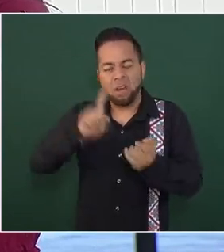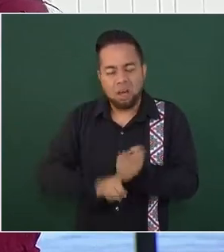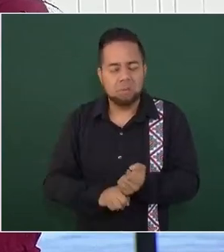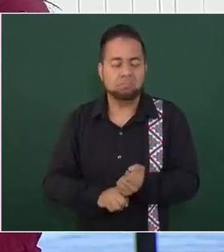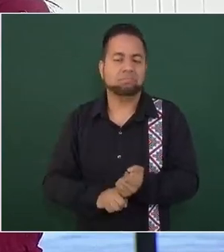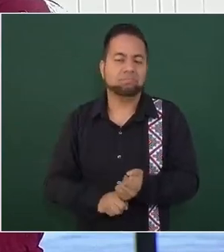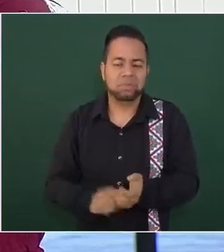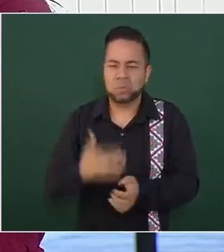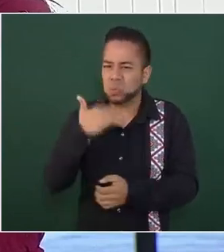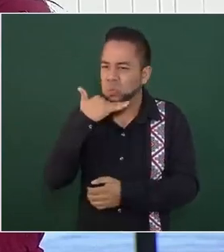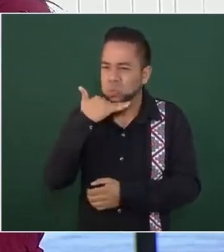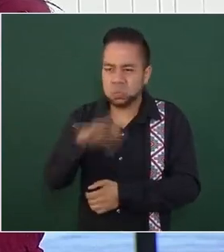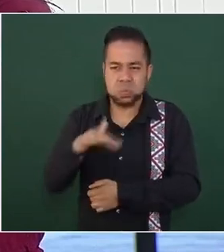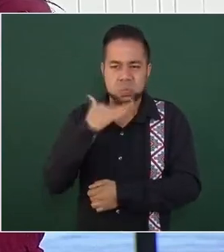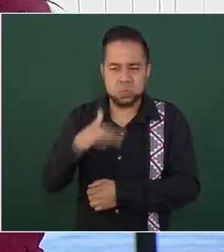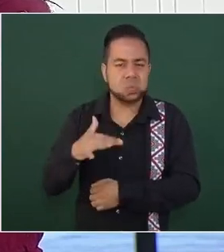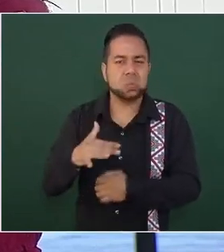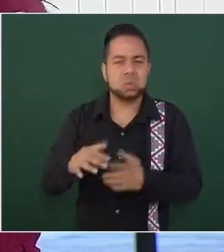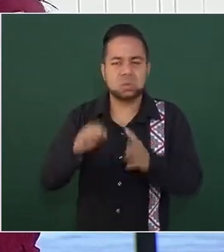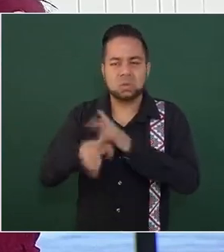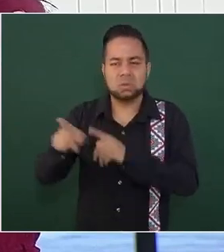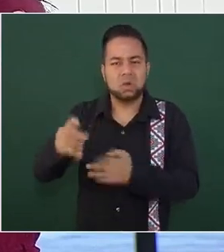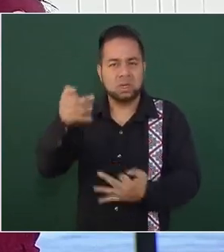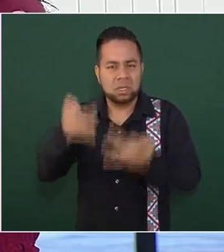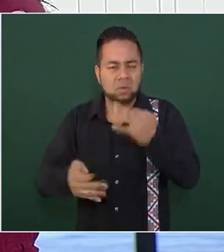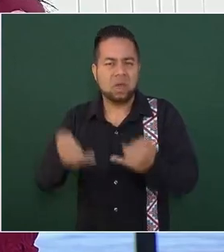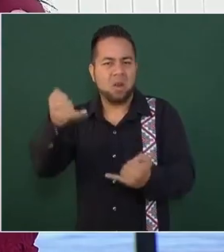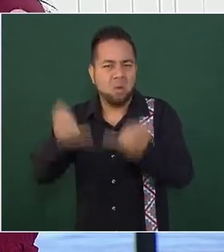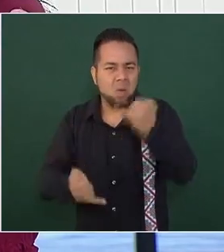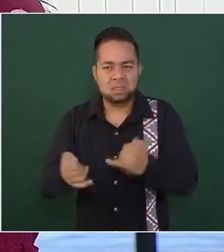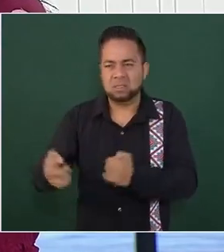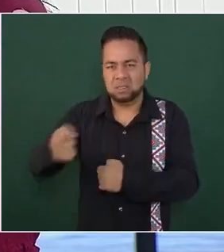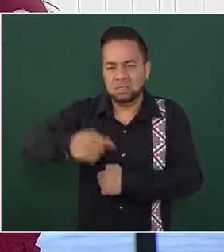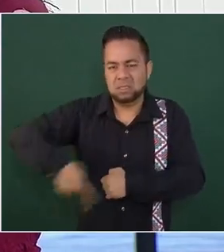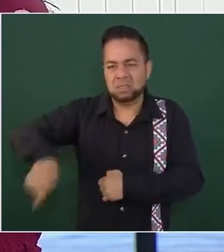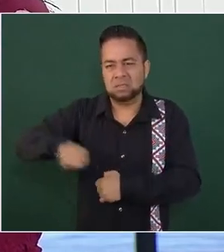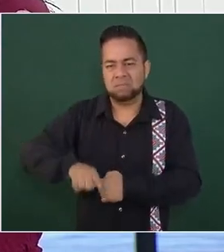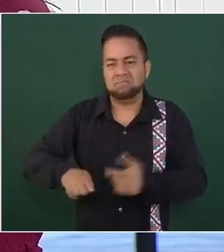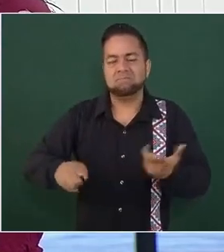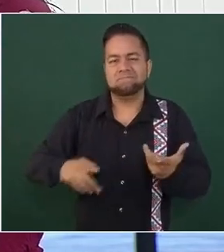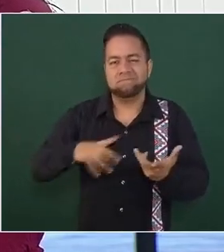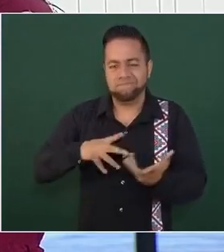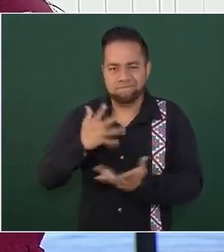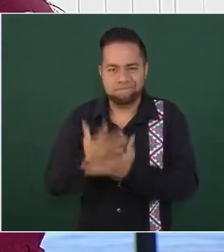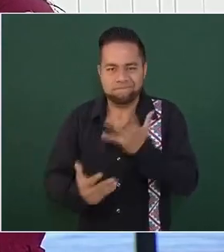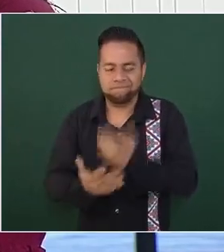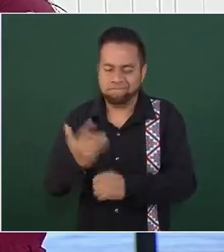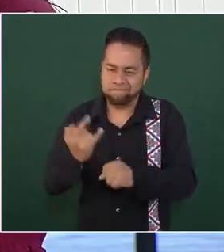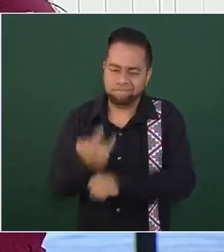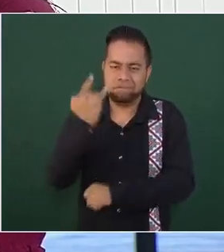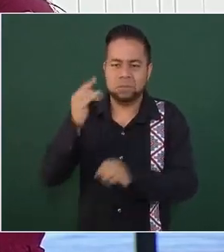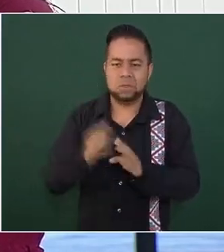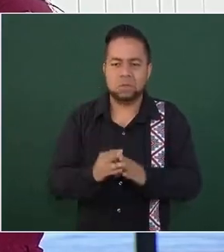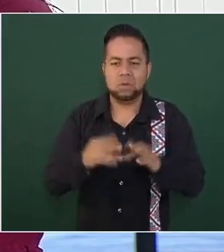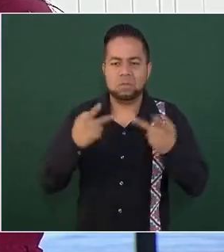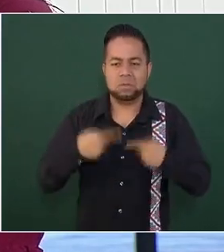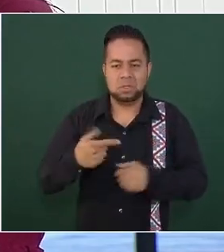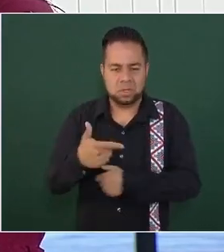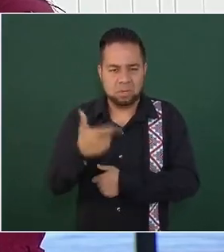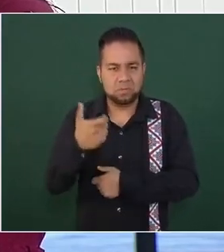corrupta como es el tribunal y los jueces actúen de esa manera dejando libres a los